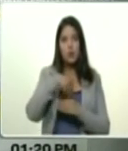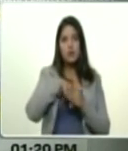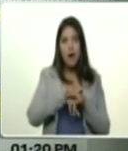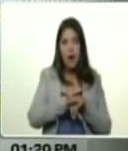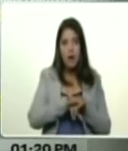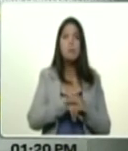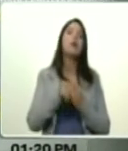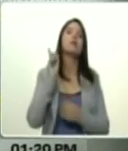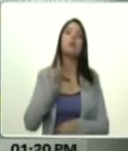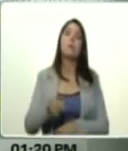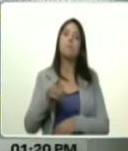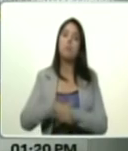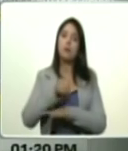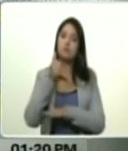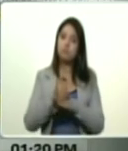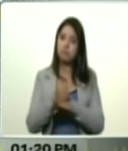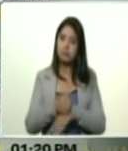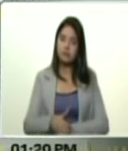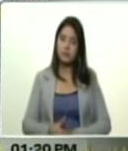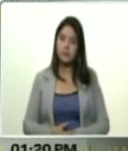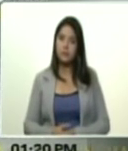y delitos de homicidio calificado.